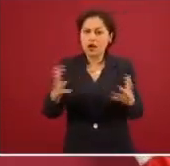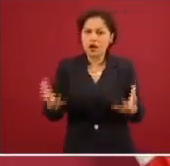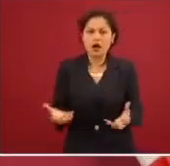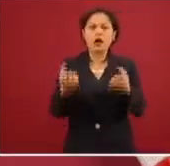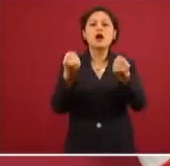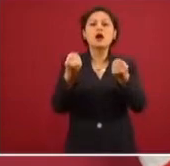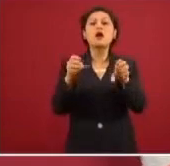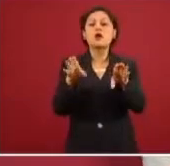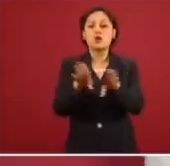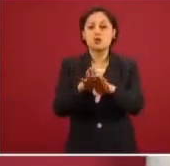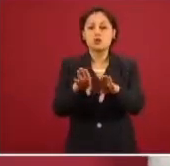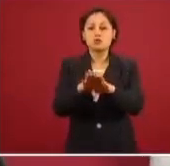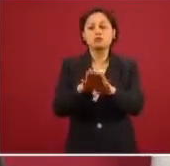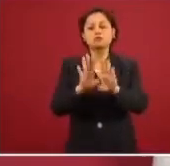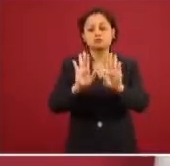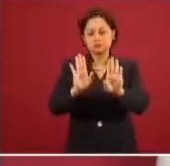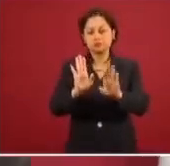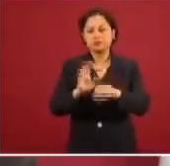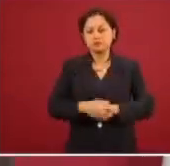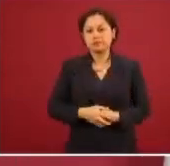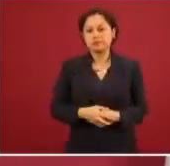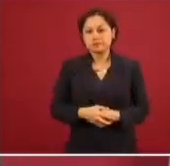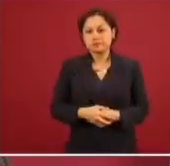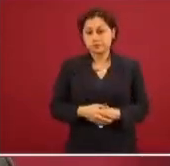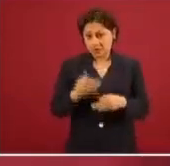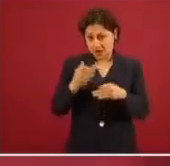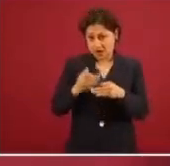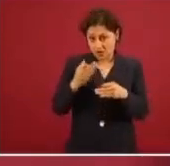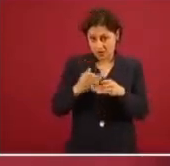economía. Eso es lo que estamos